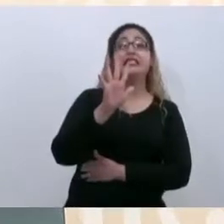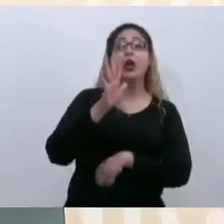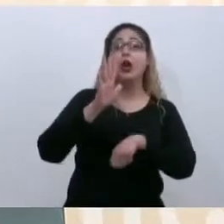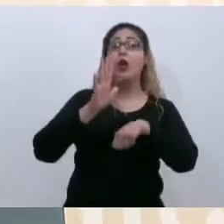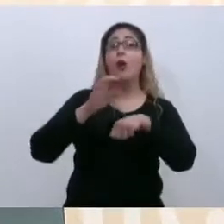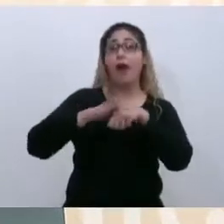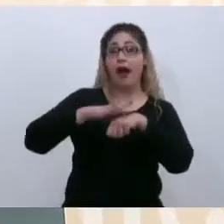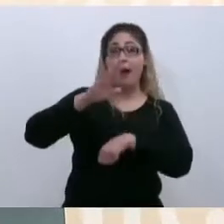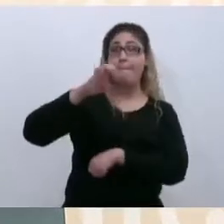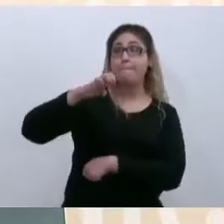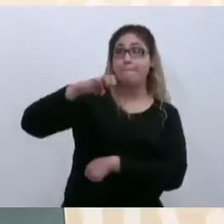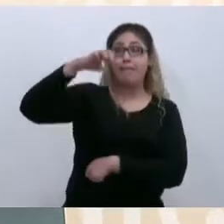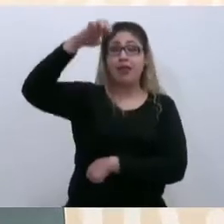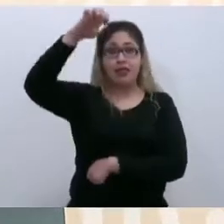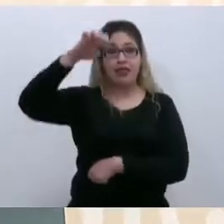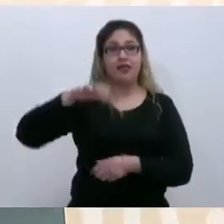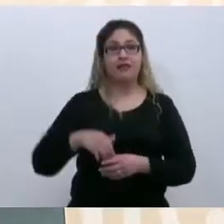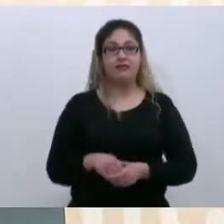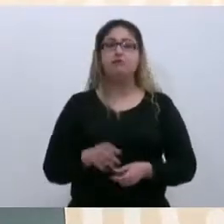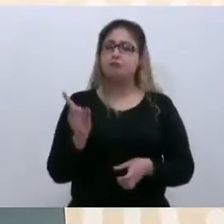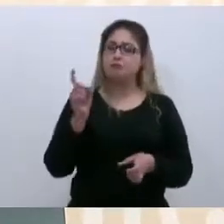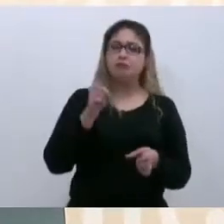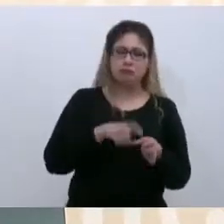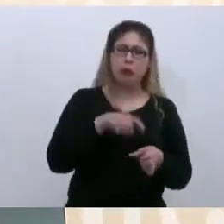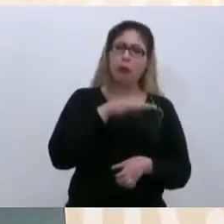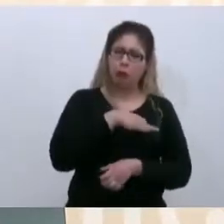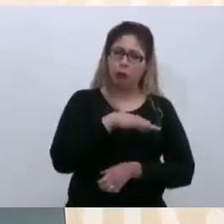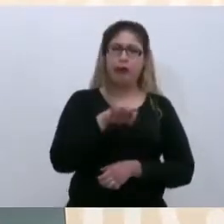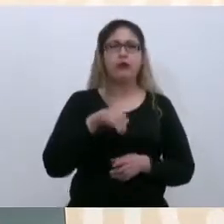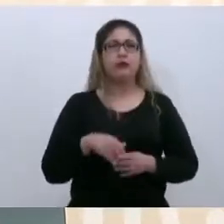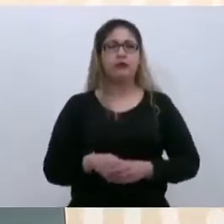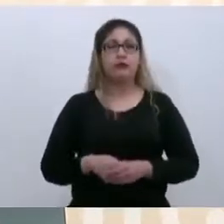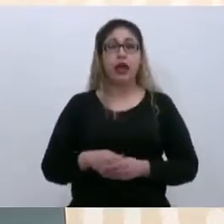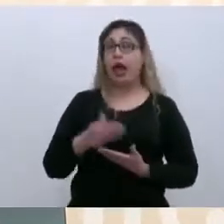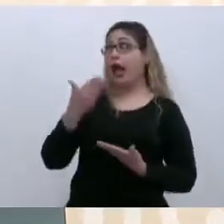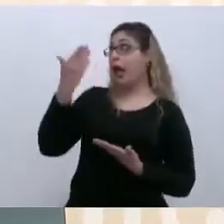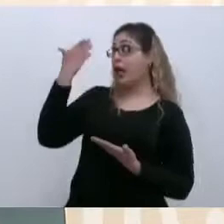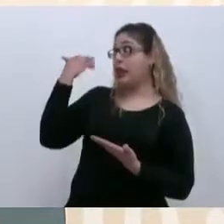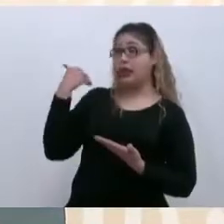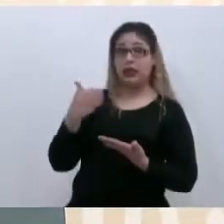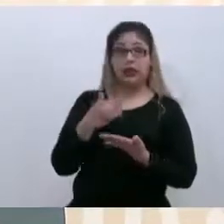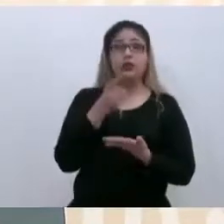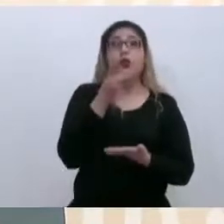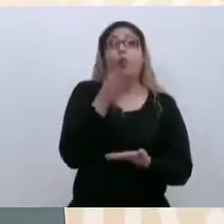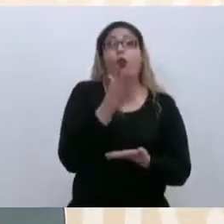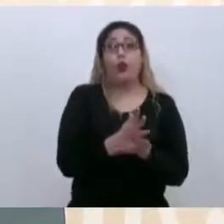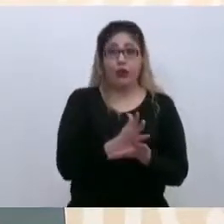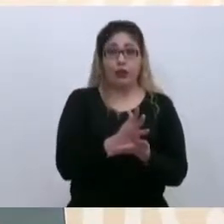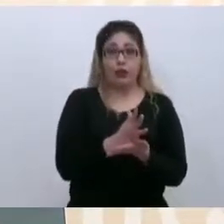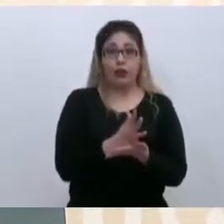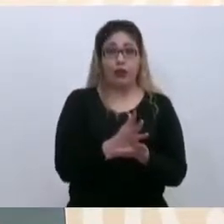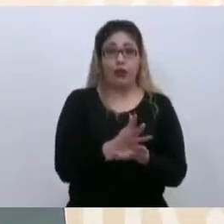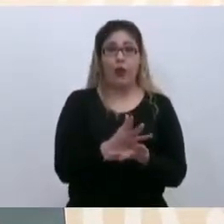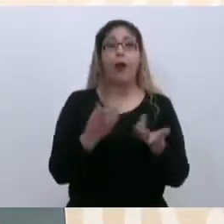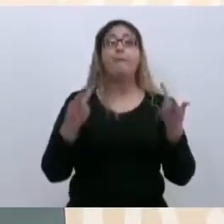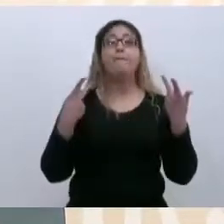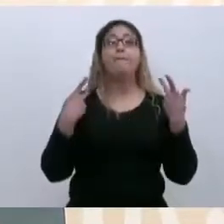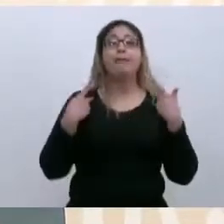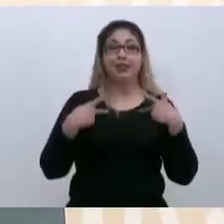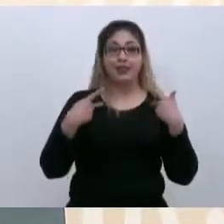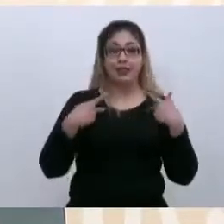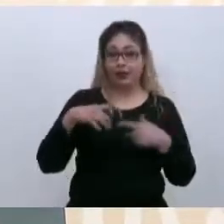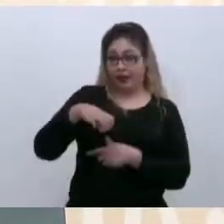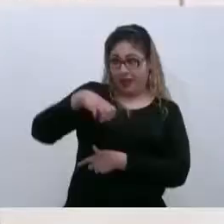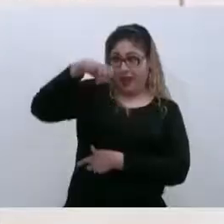el programa solo beneficiaba a adultos mayores de 68